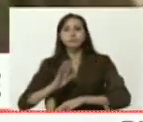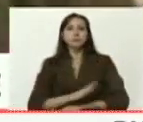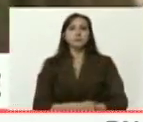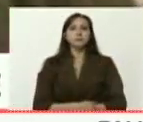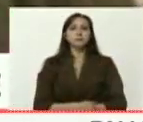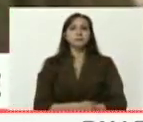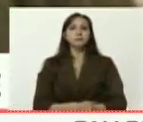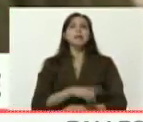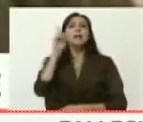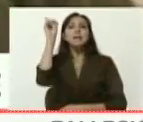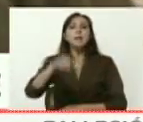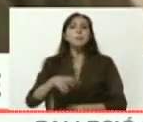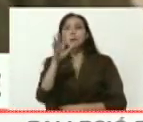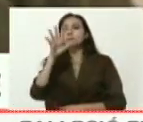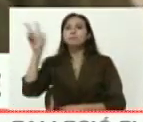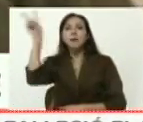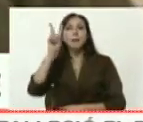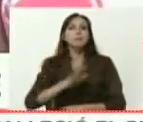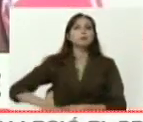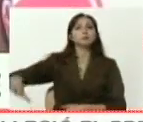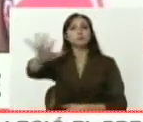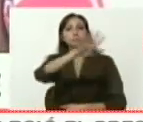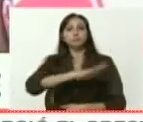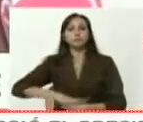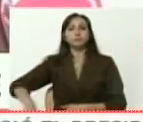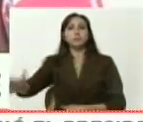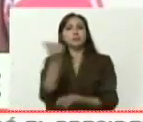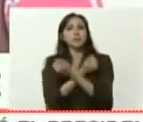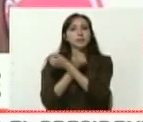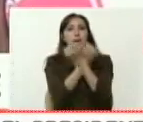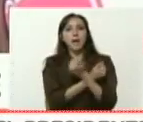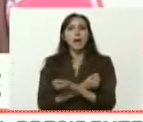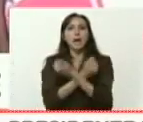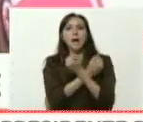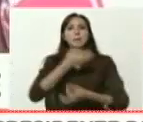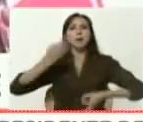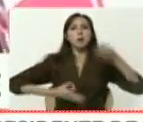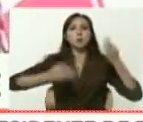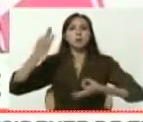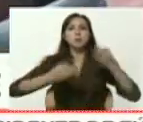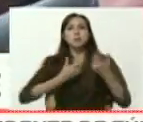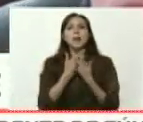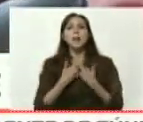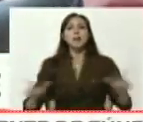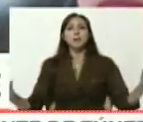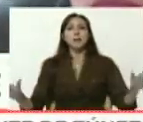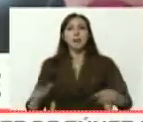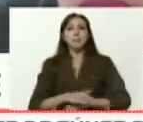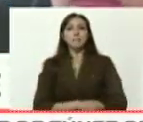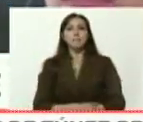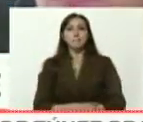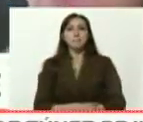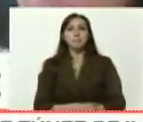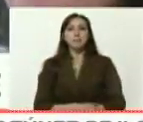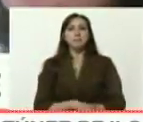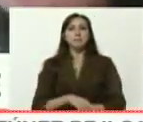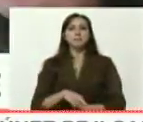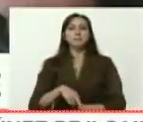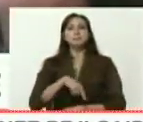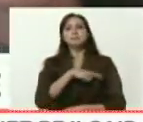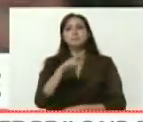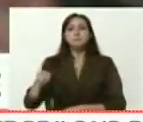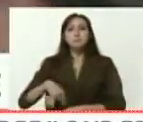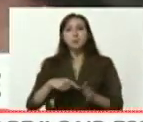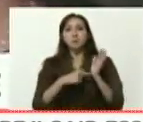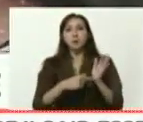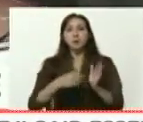el país todo, que ama la justicia y la libertad. Nuestra causa es la verdadera